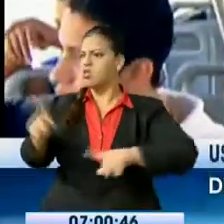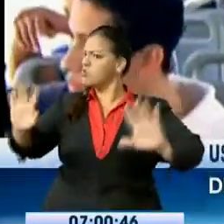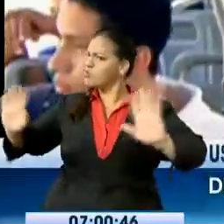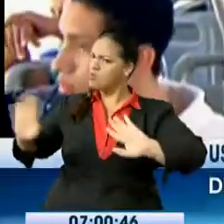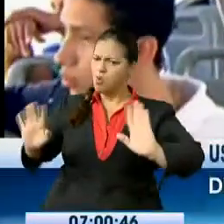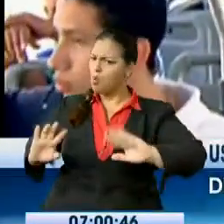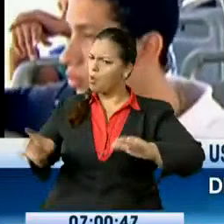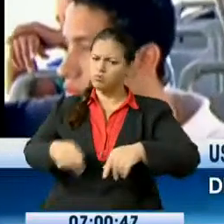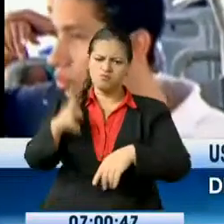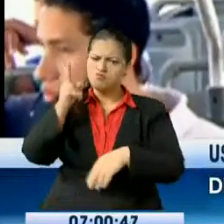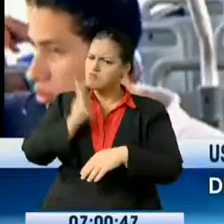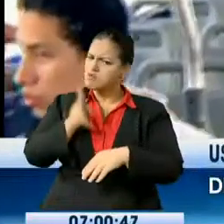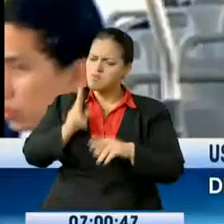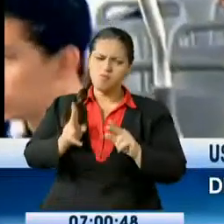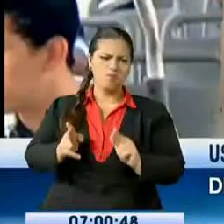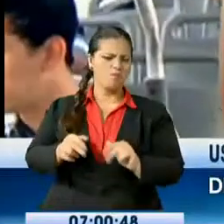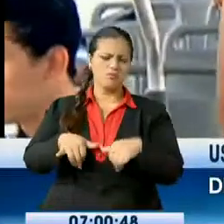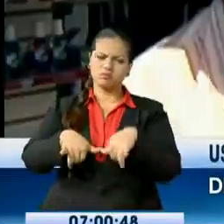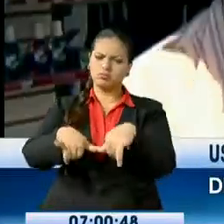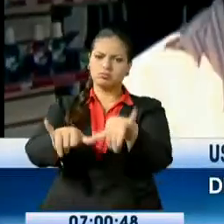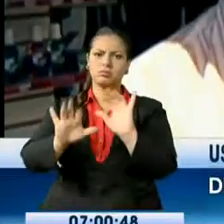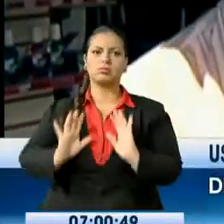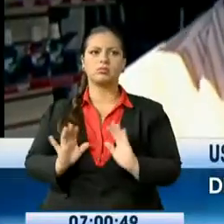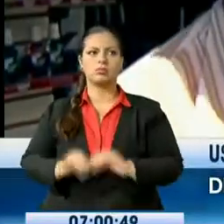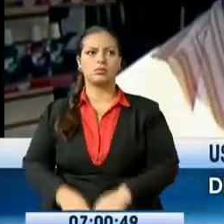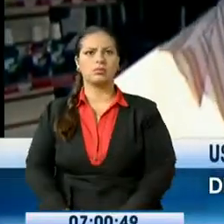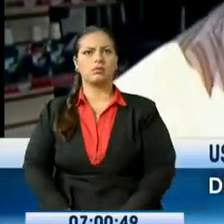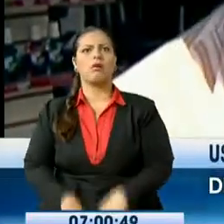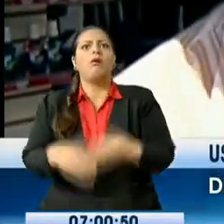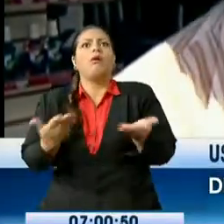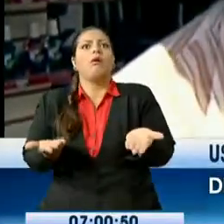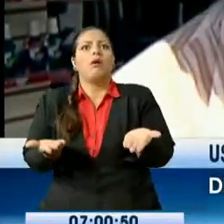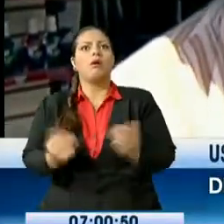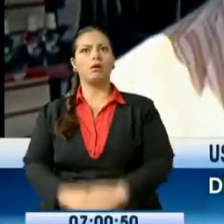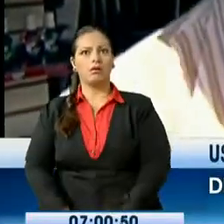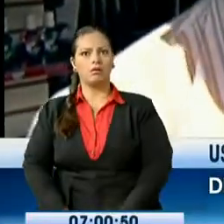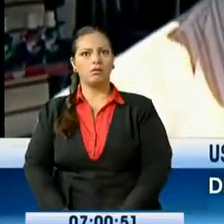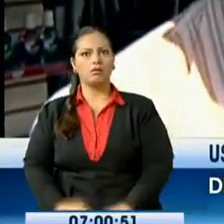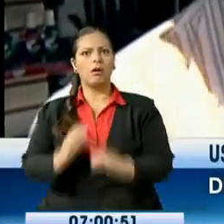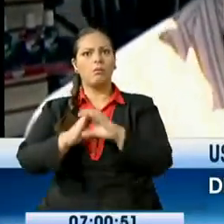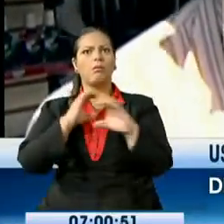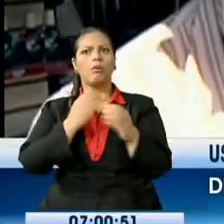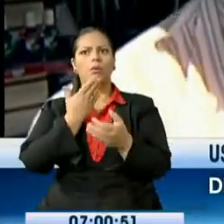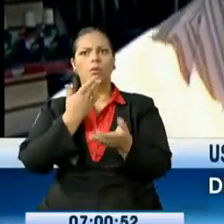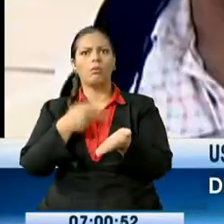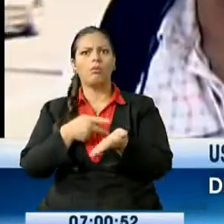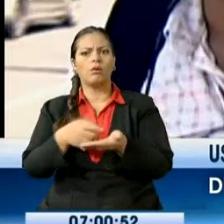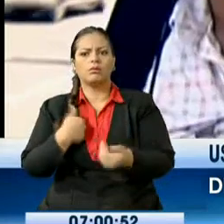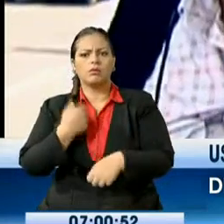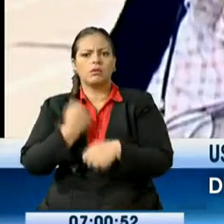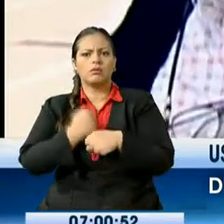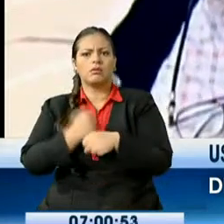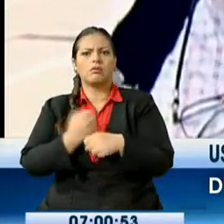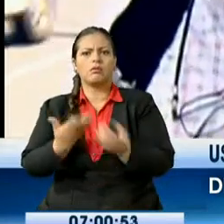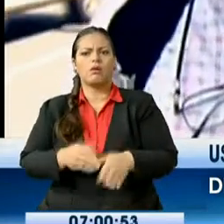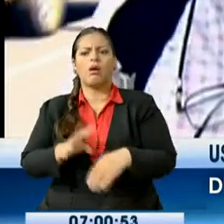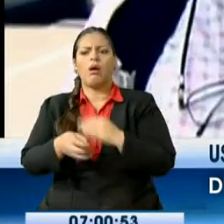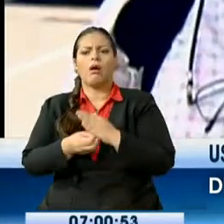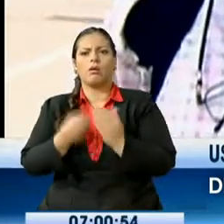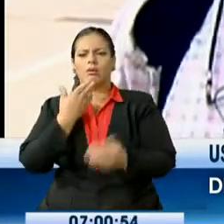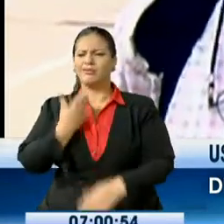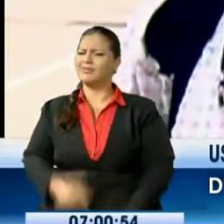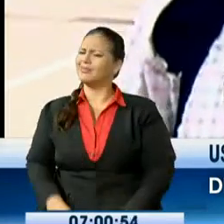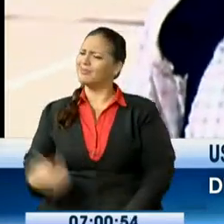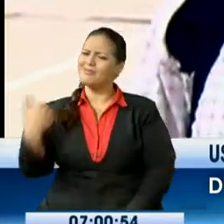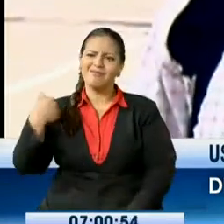así aseguran que el dinero no les alcanza. ¿Qué hacemos con los buses? Bueno, pero si nosotros no tenemos trabajo. Porque no hay dinero, pues no hay